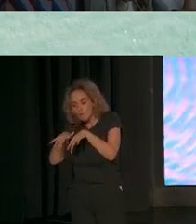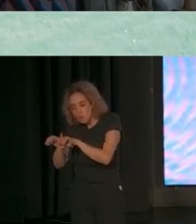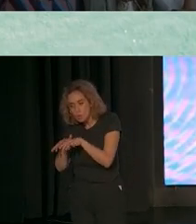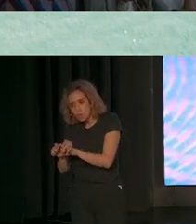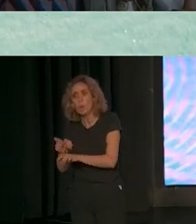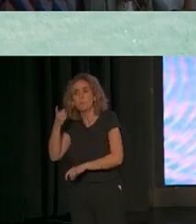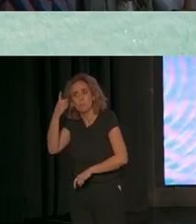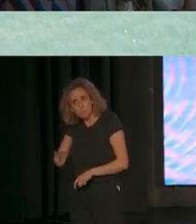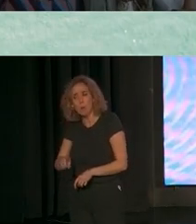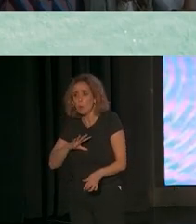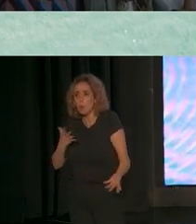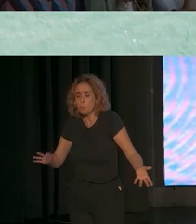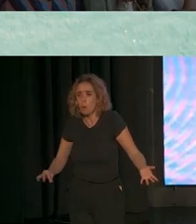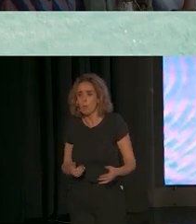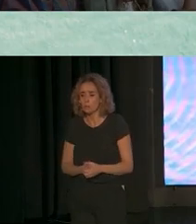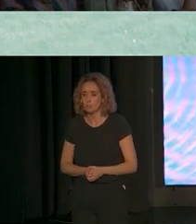fisioterapeuta, pues también puedes